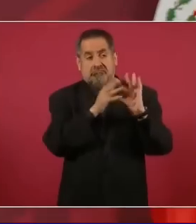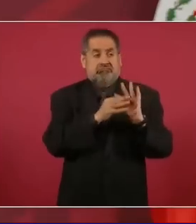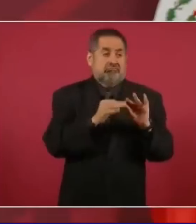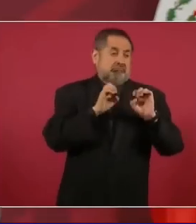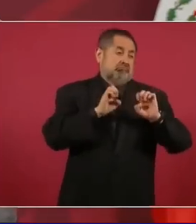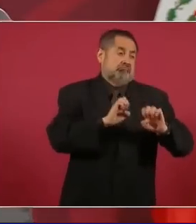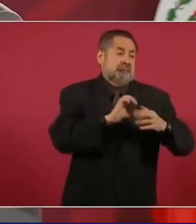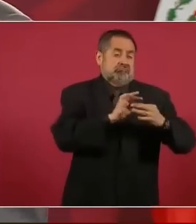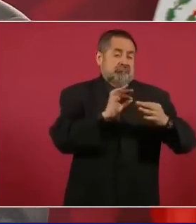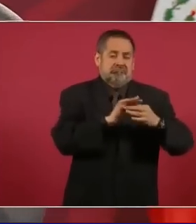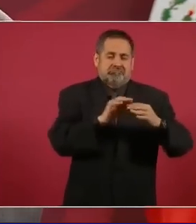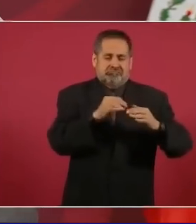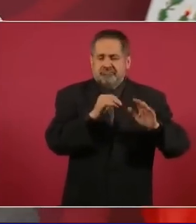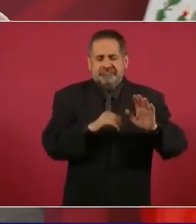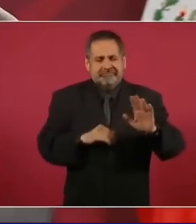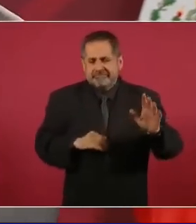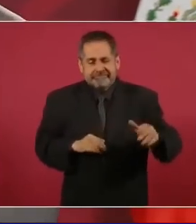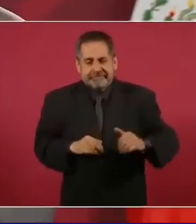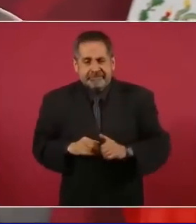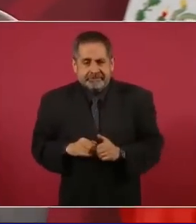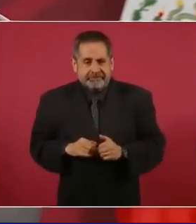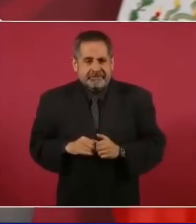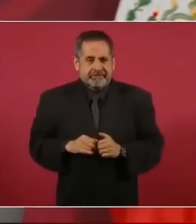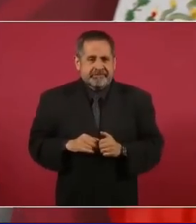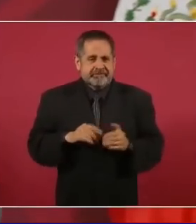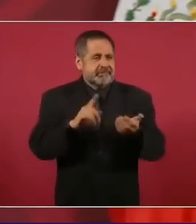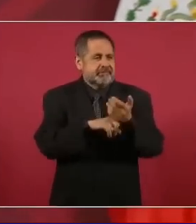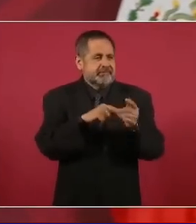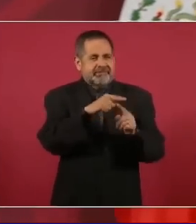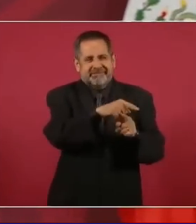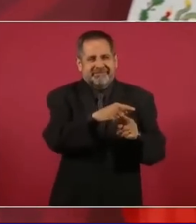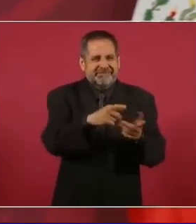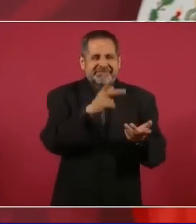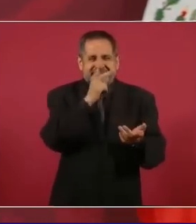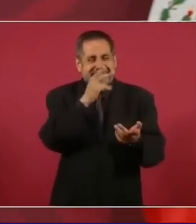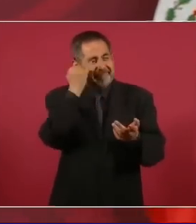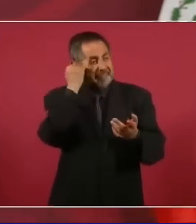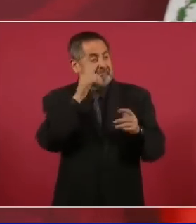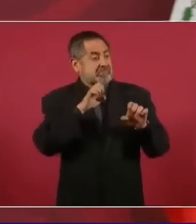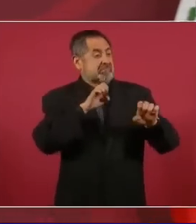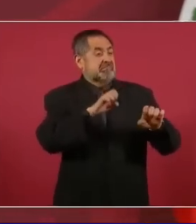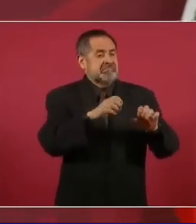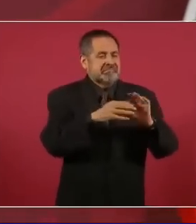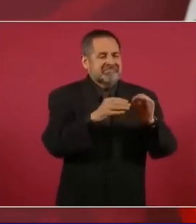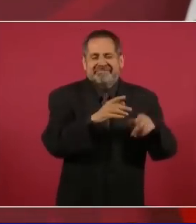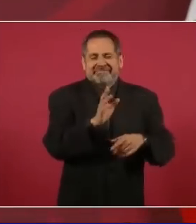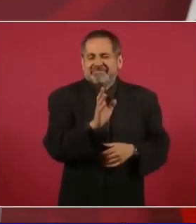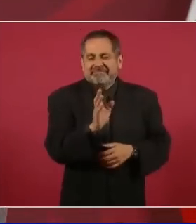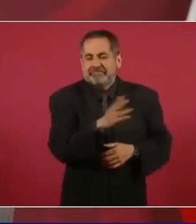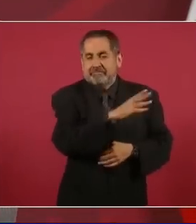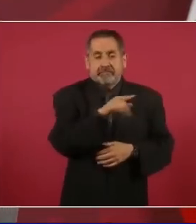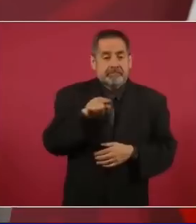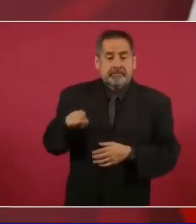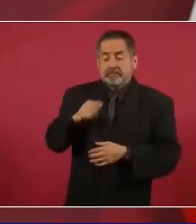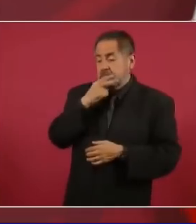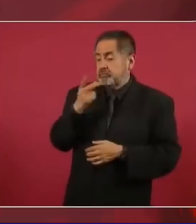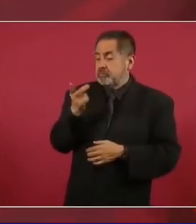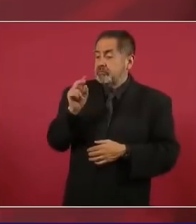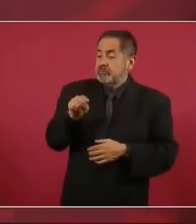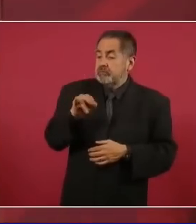la jerigonza tecnocrática los intelectuales orgánicos de ahora,